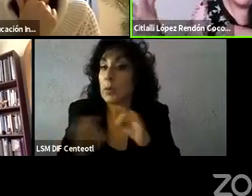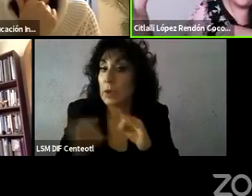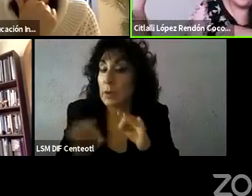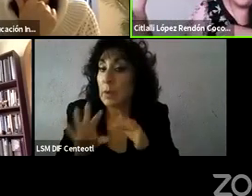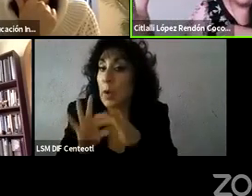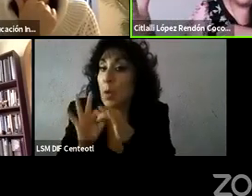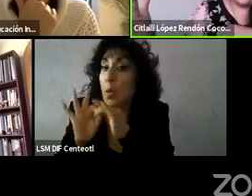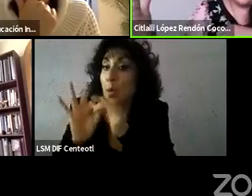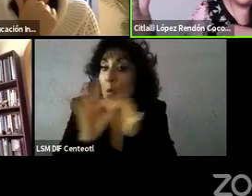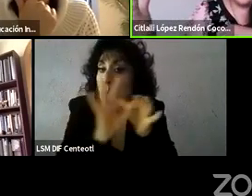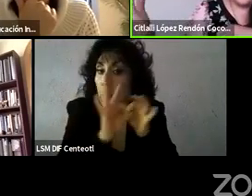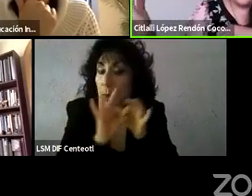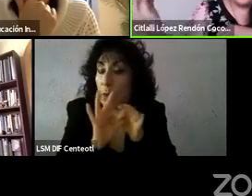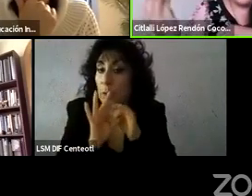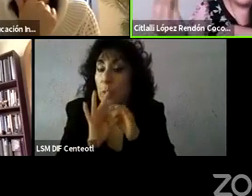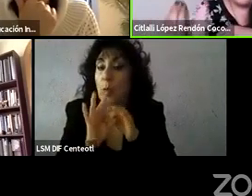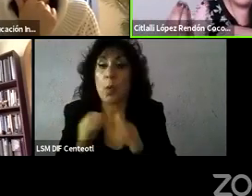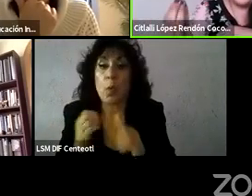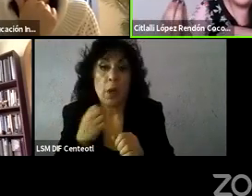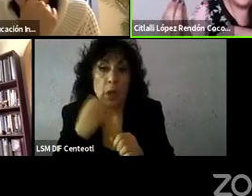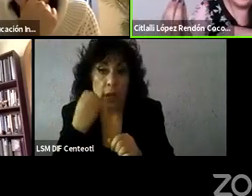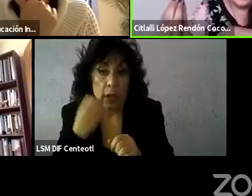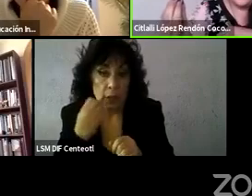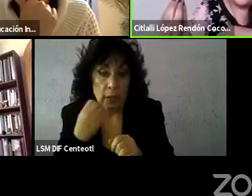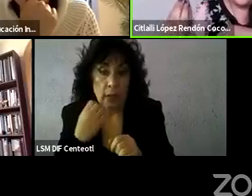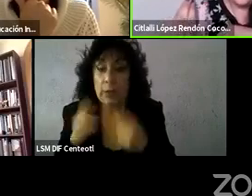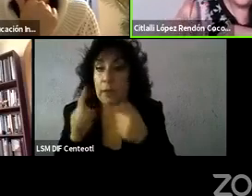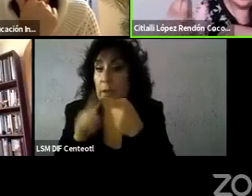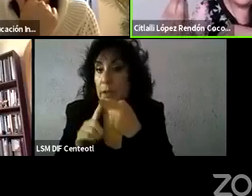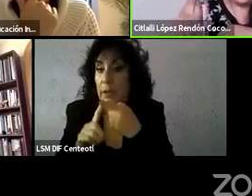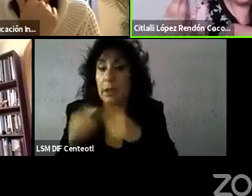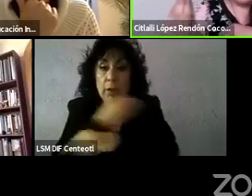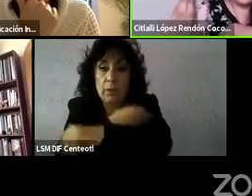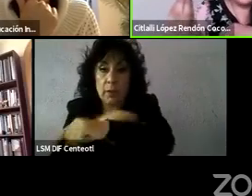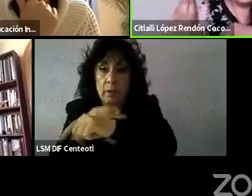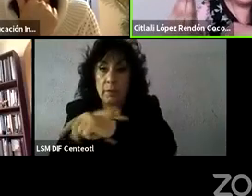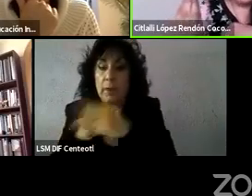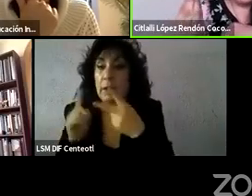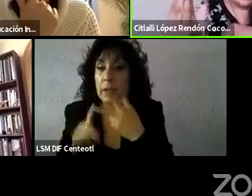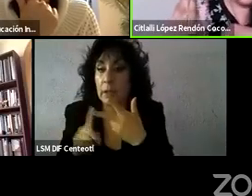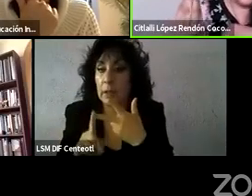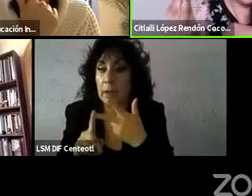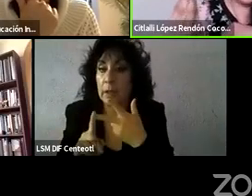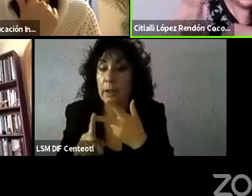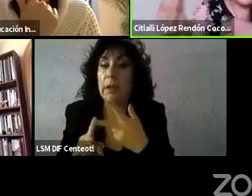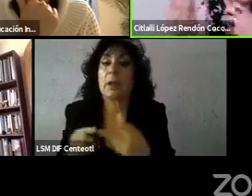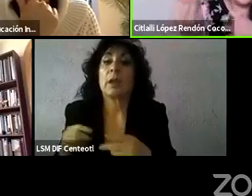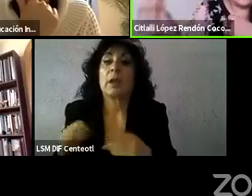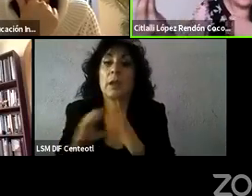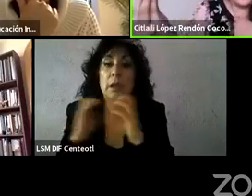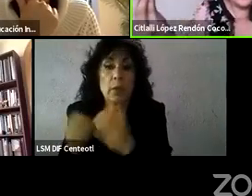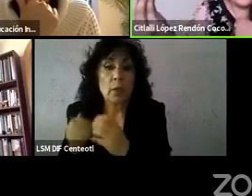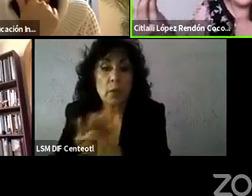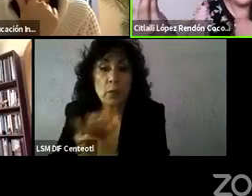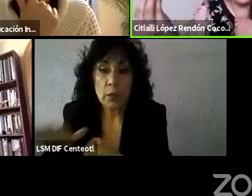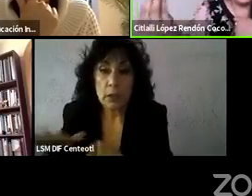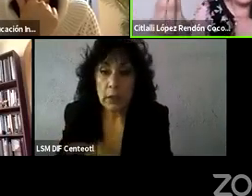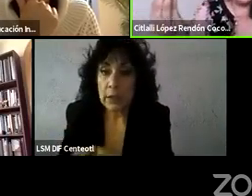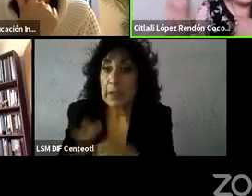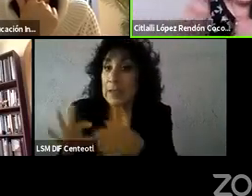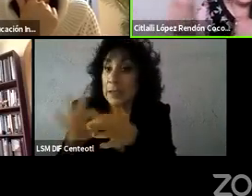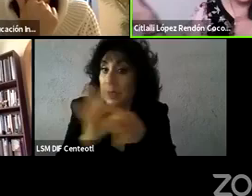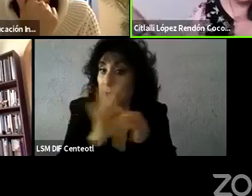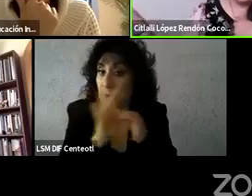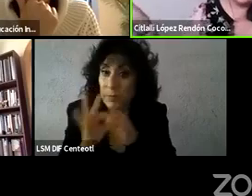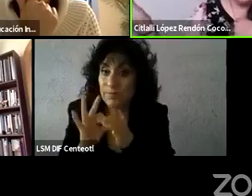familia o en la comunidad extraescolar con lo que pasa en la escuela, a lo que se enfrentan las niñas, niños y adolescentes